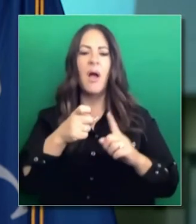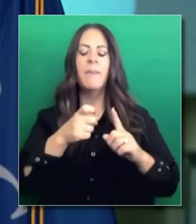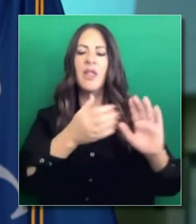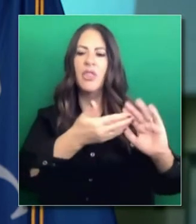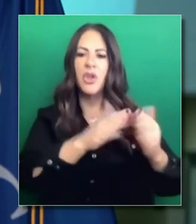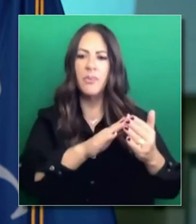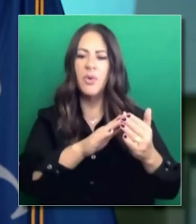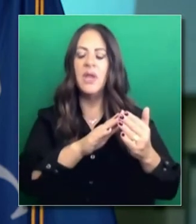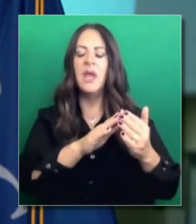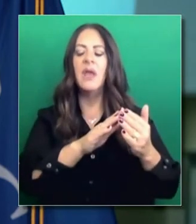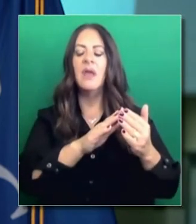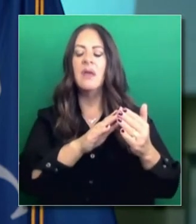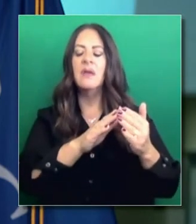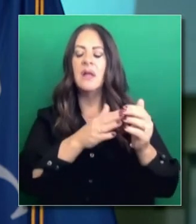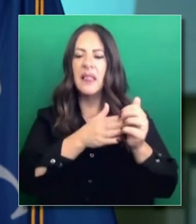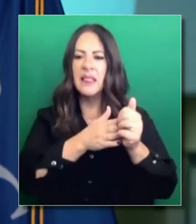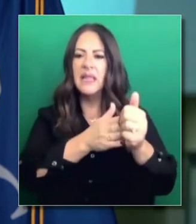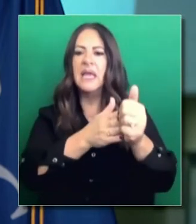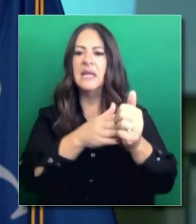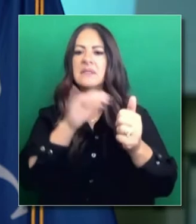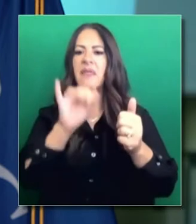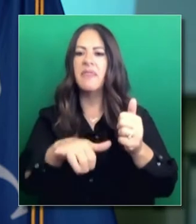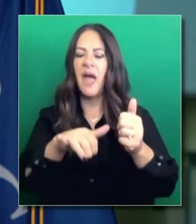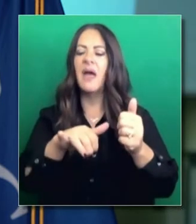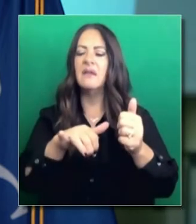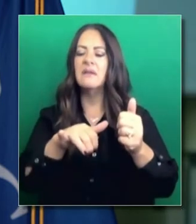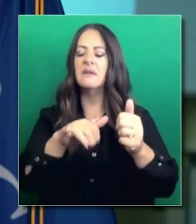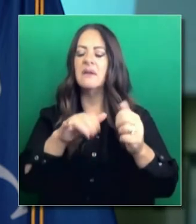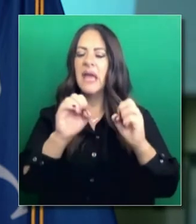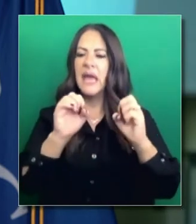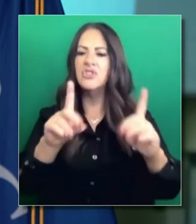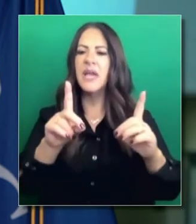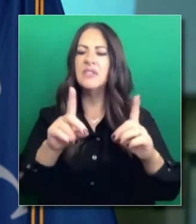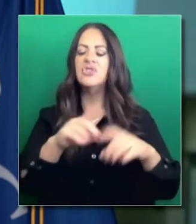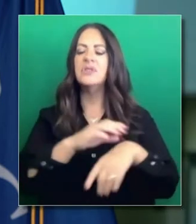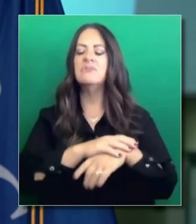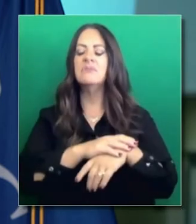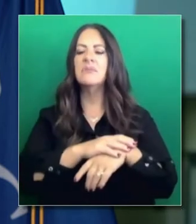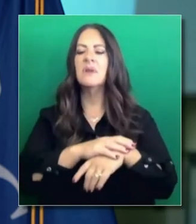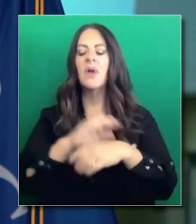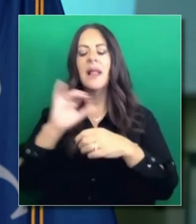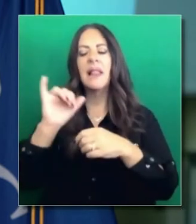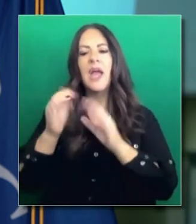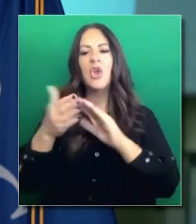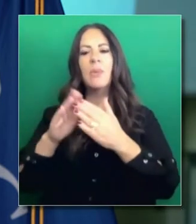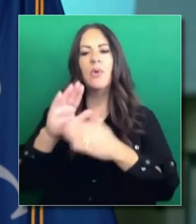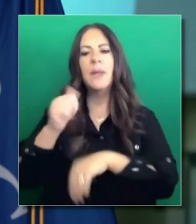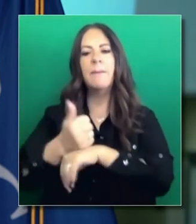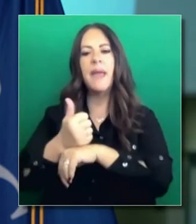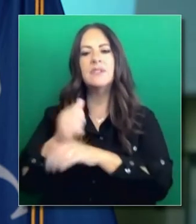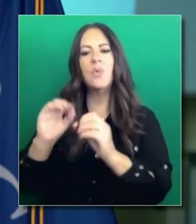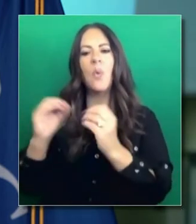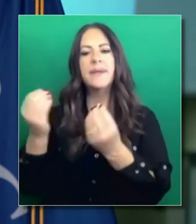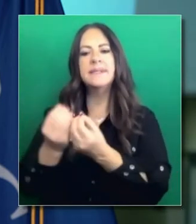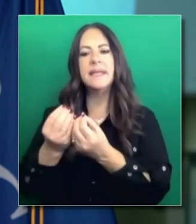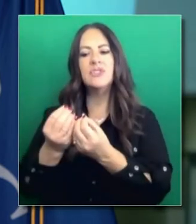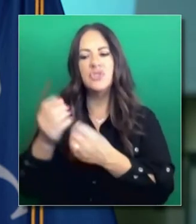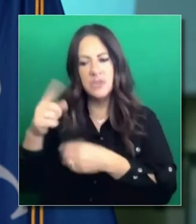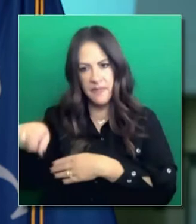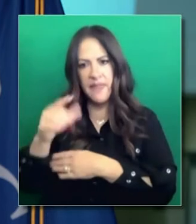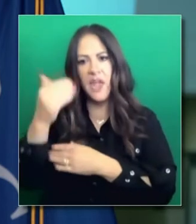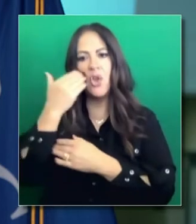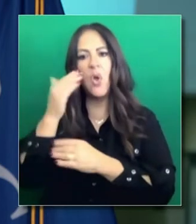hacia arriba, dirigidos por comunidades, por mensajeros de confianza, no solo individuos